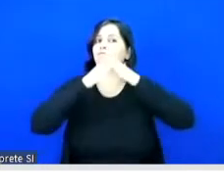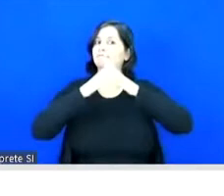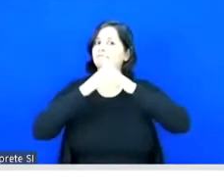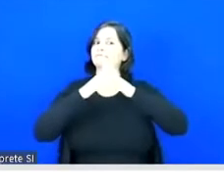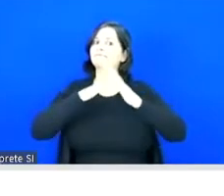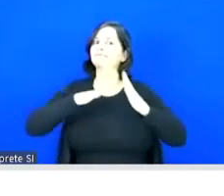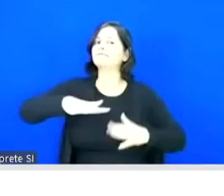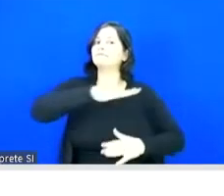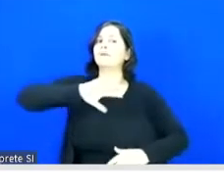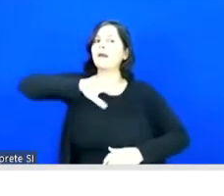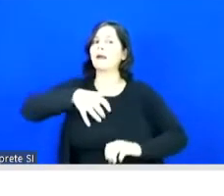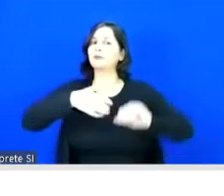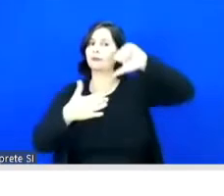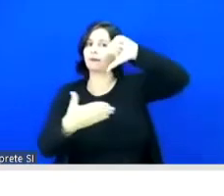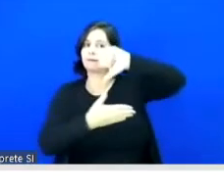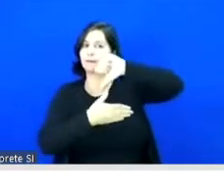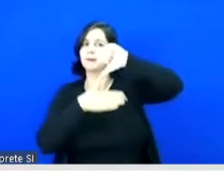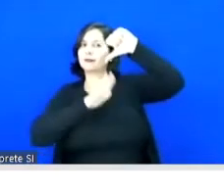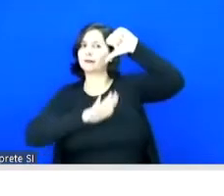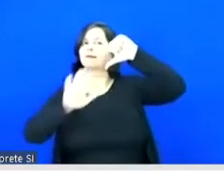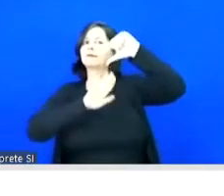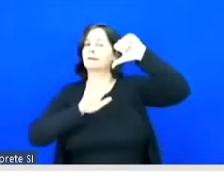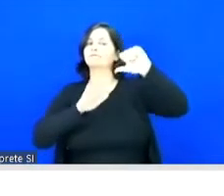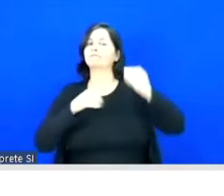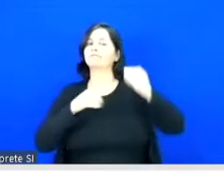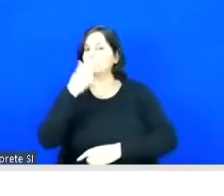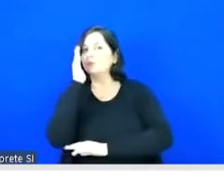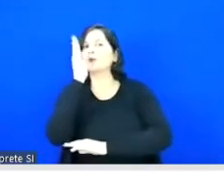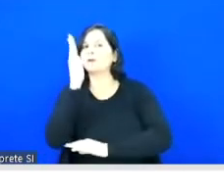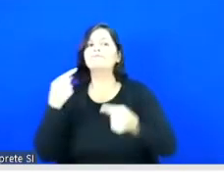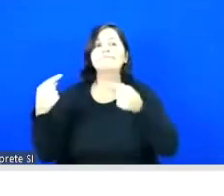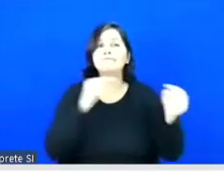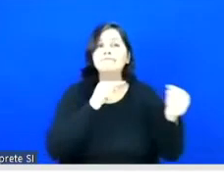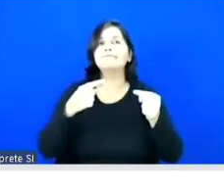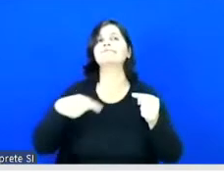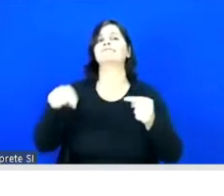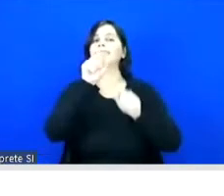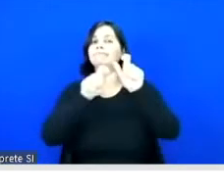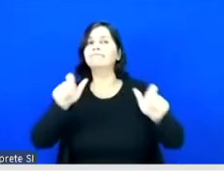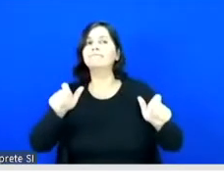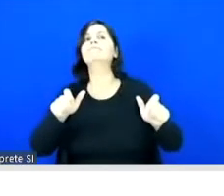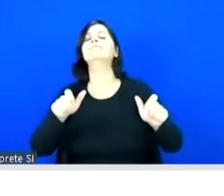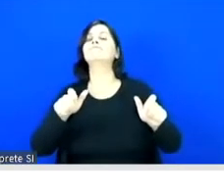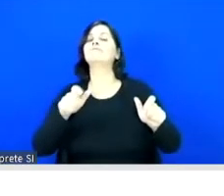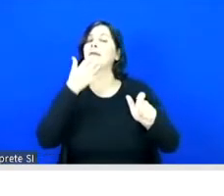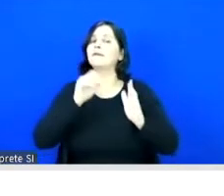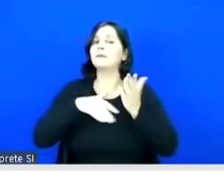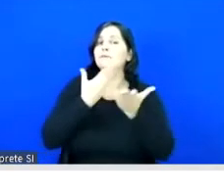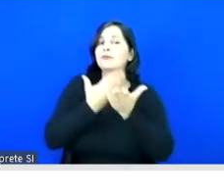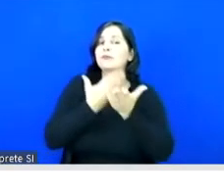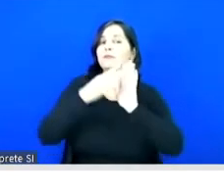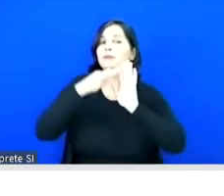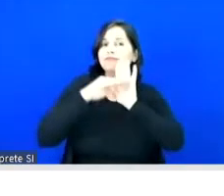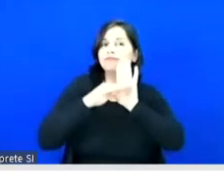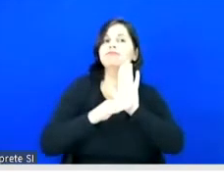entusiasta de la posibilidad de poder implementar estos principios de acceso a la justicia, participación social